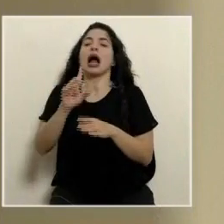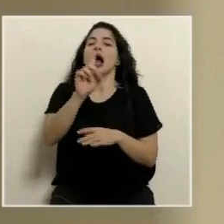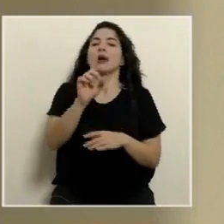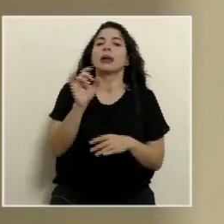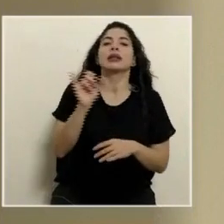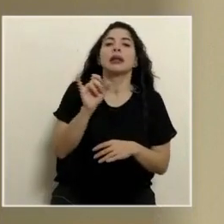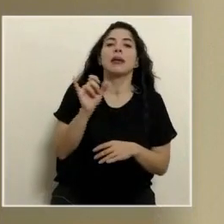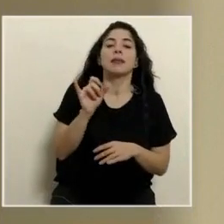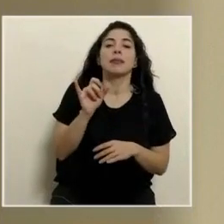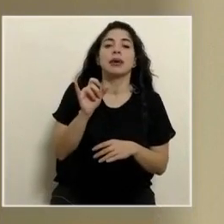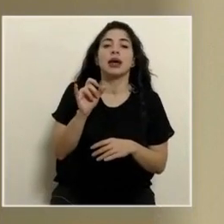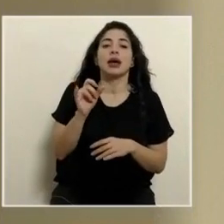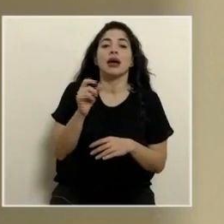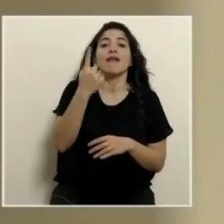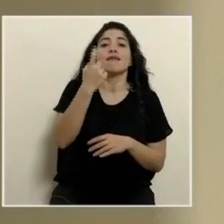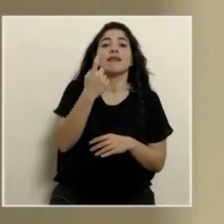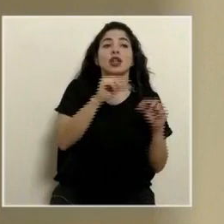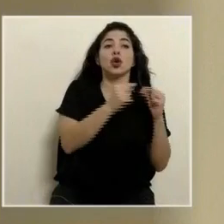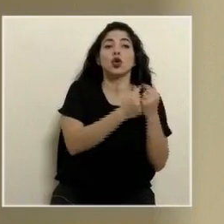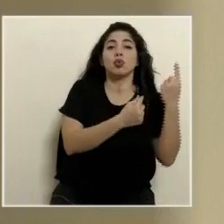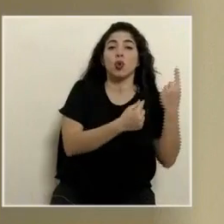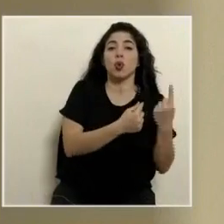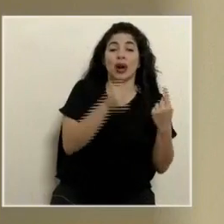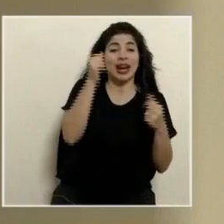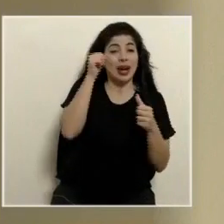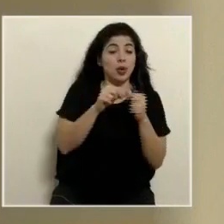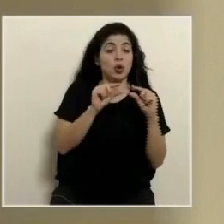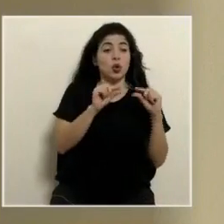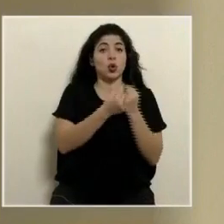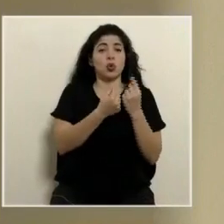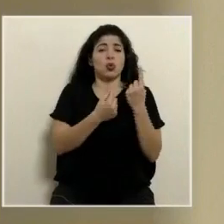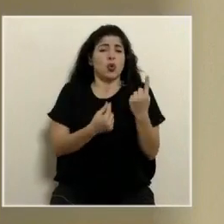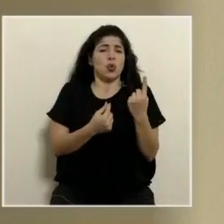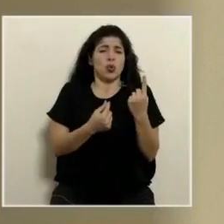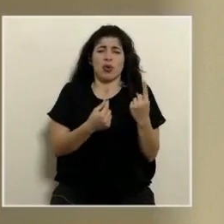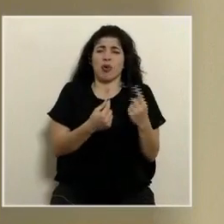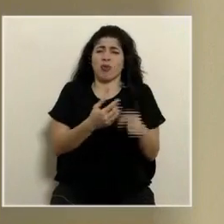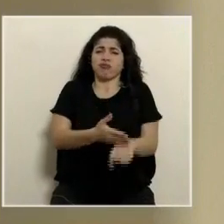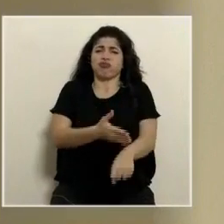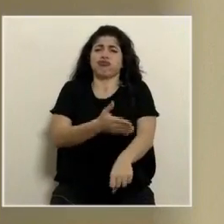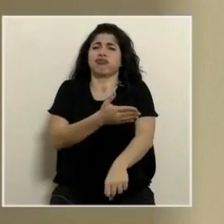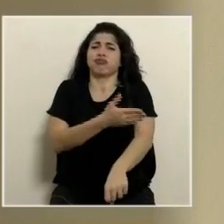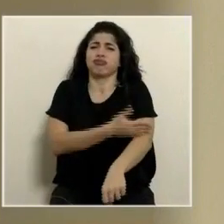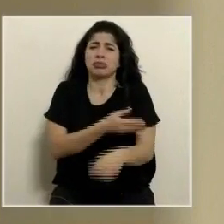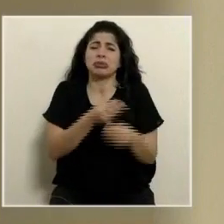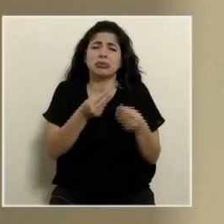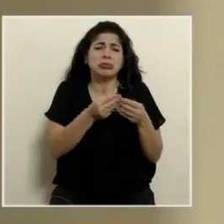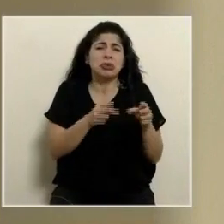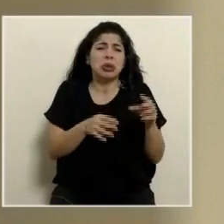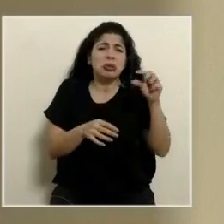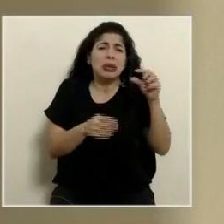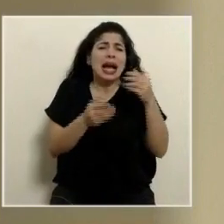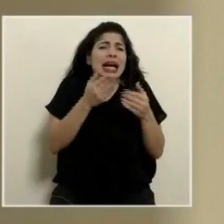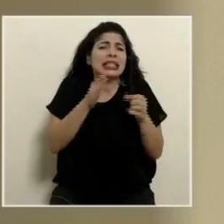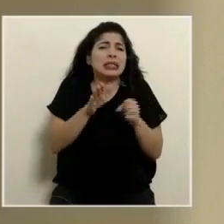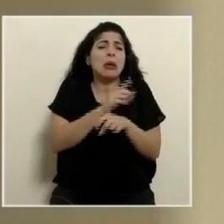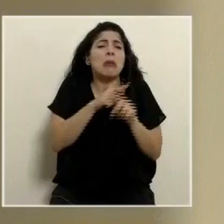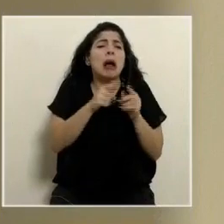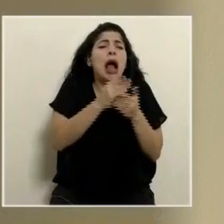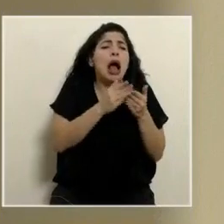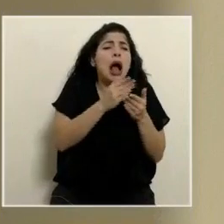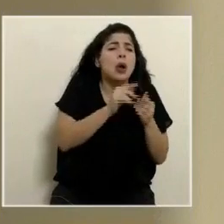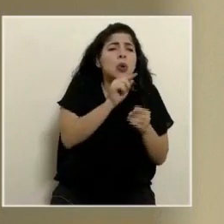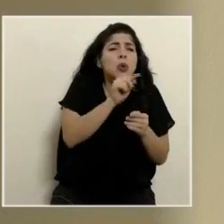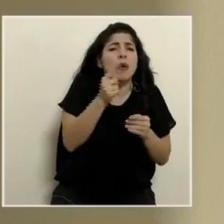así como los casos restantes que quedan todavía del grupo 1. Recordemos que el grupo 1 ya está muy avanzado, prácticamente completo, pero todavía quedan algunos